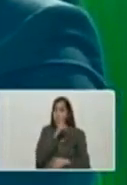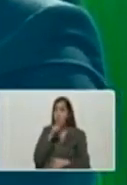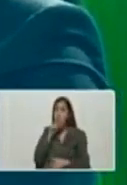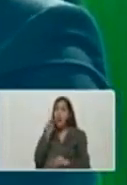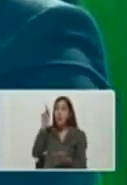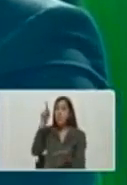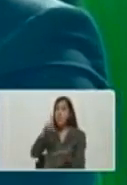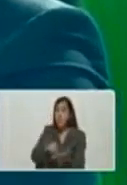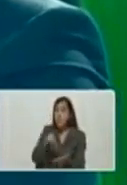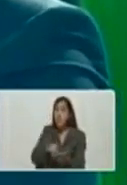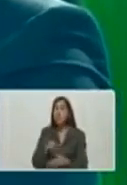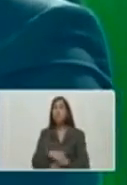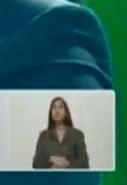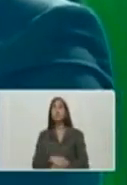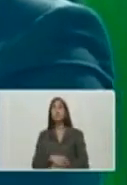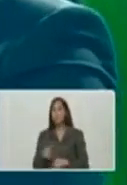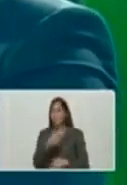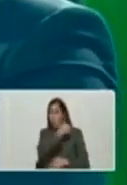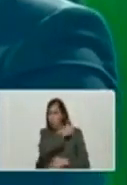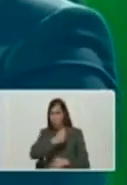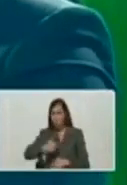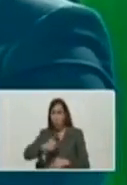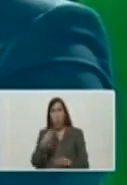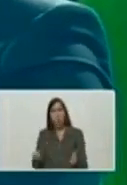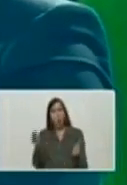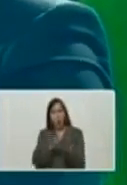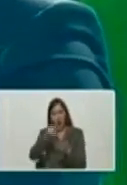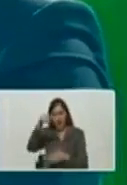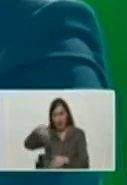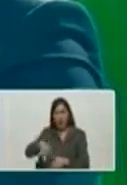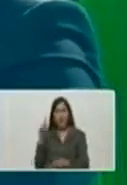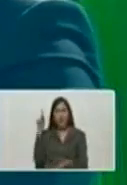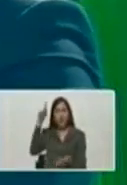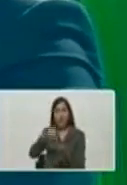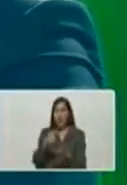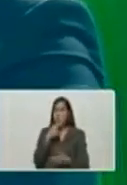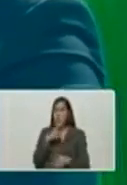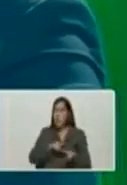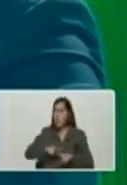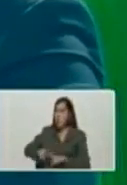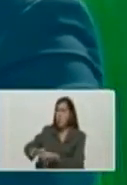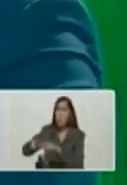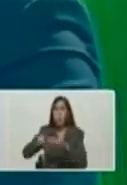dos. Un jefe de Estado, una vez más, en estas instalaciones hermosísimas,